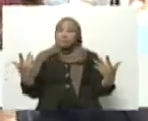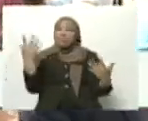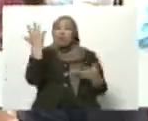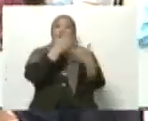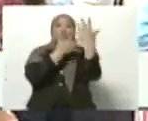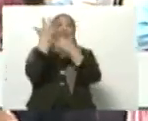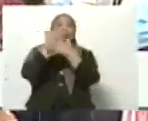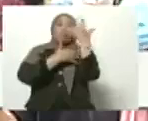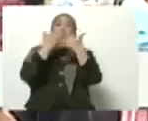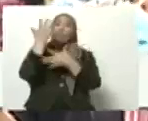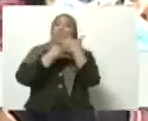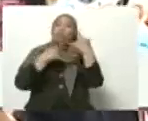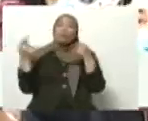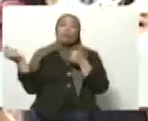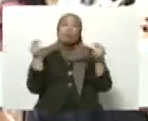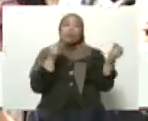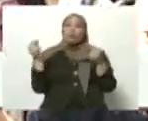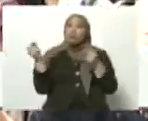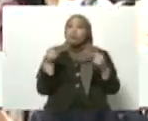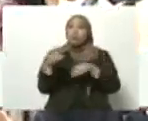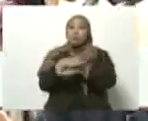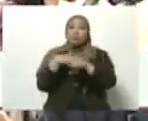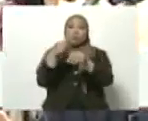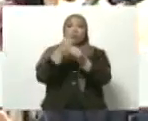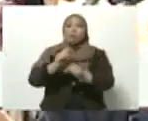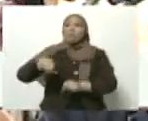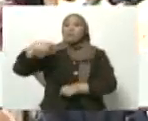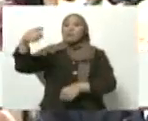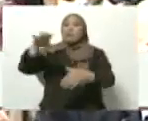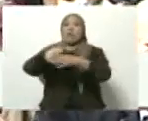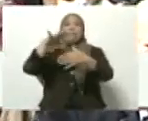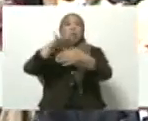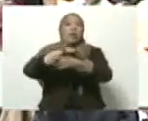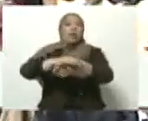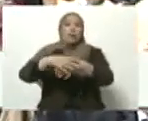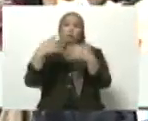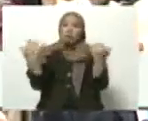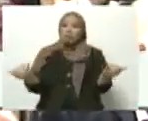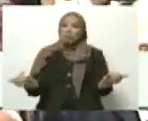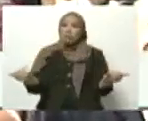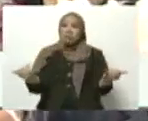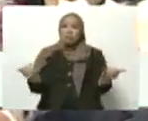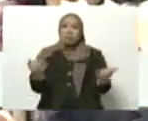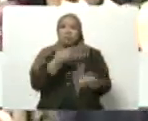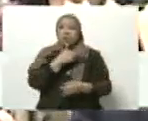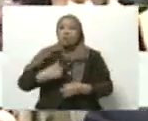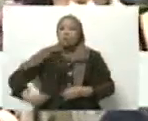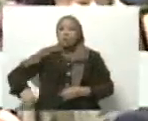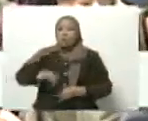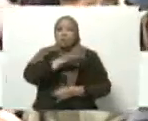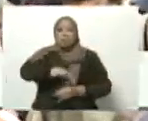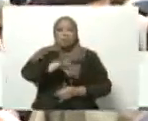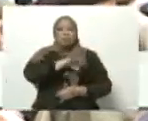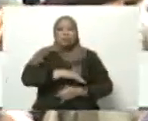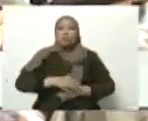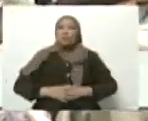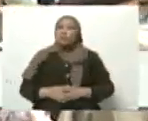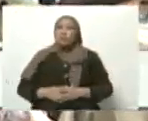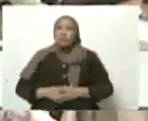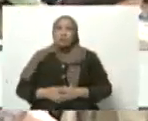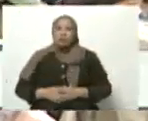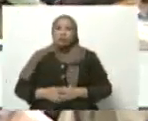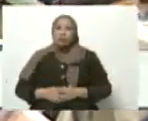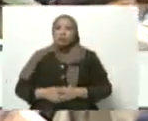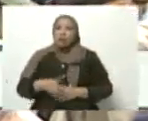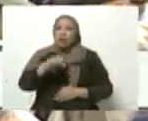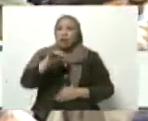le hice la consideración al diputado Martínez de que discutamos el próximo martes. Ok, está bien, señor presidente. Pero bueno, pero... Hay